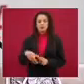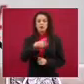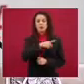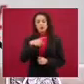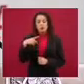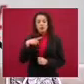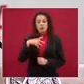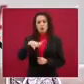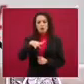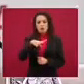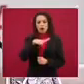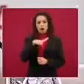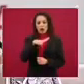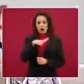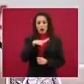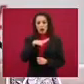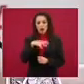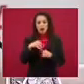datos,